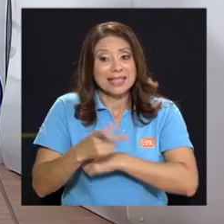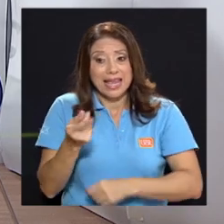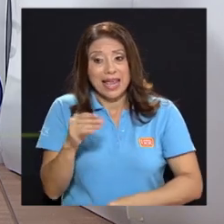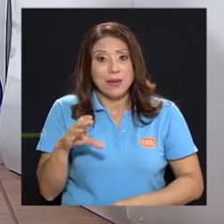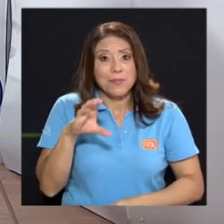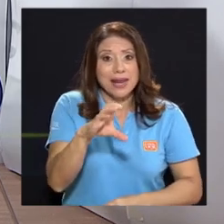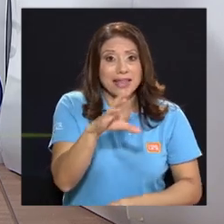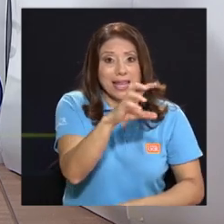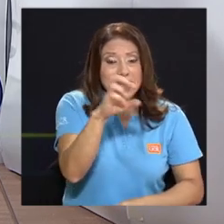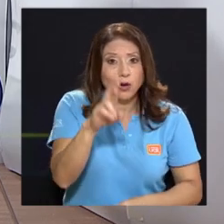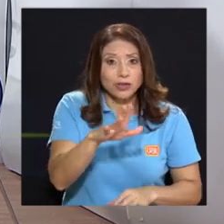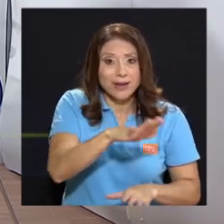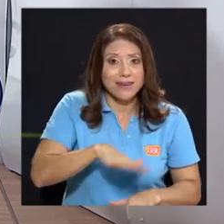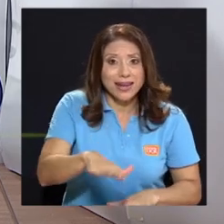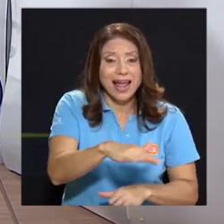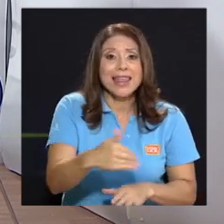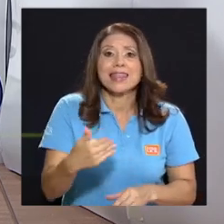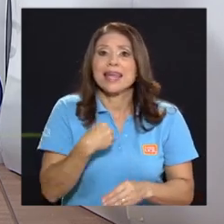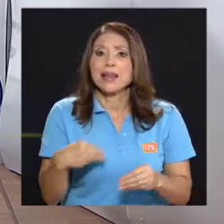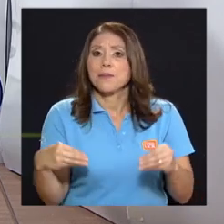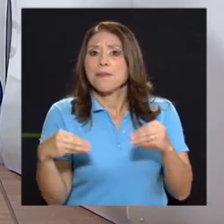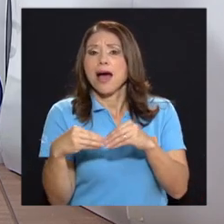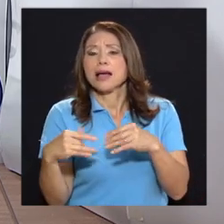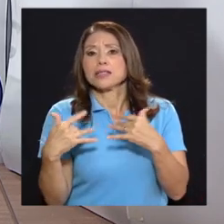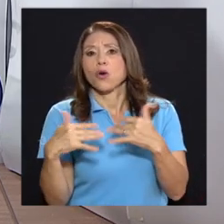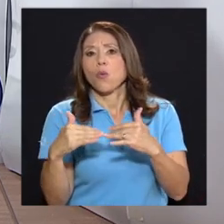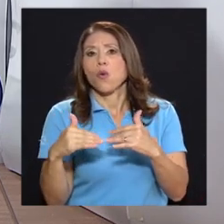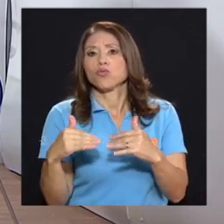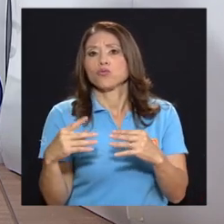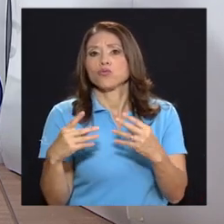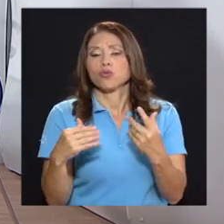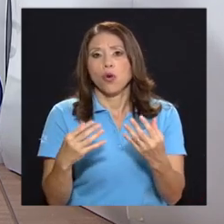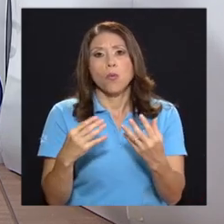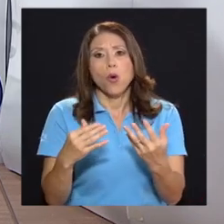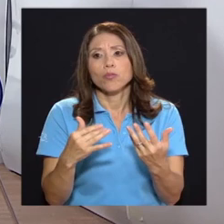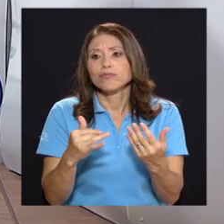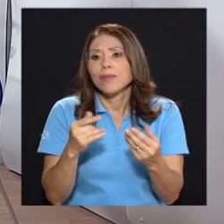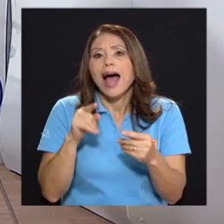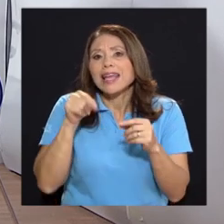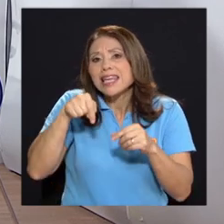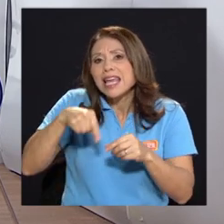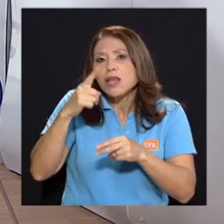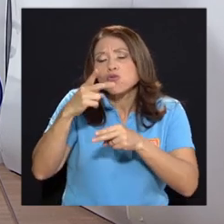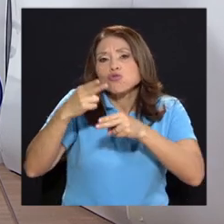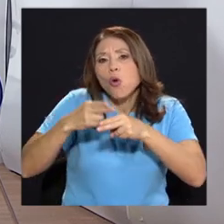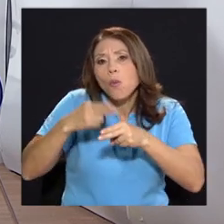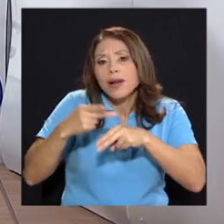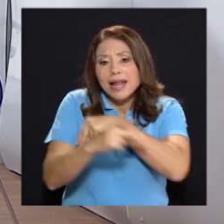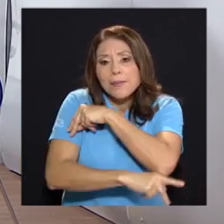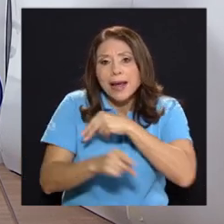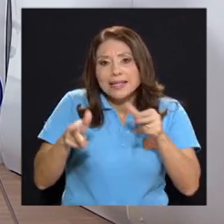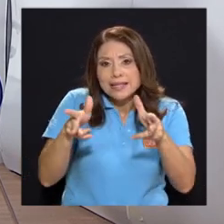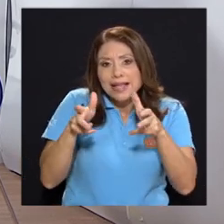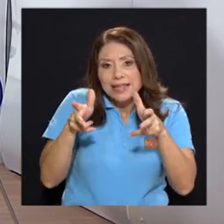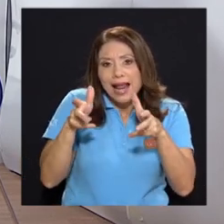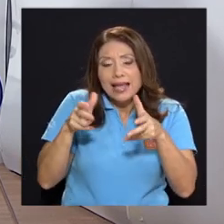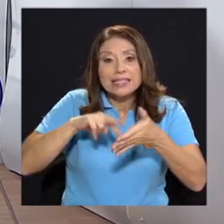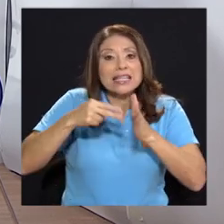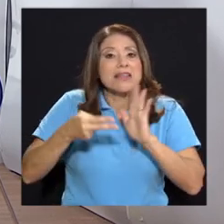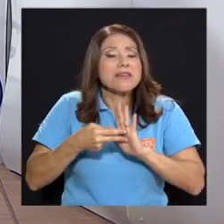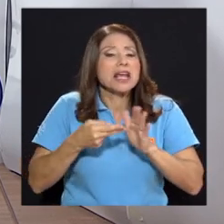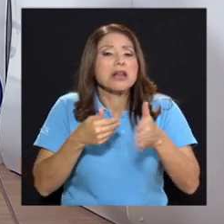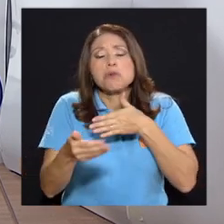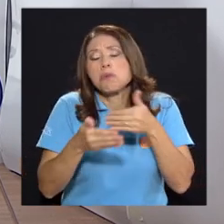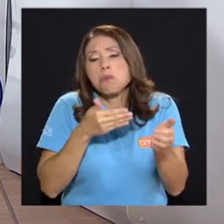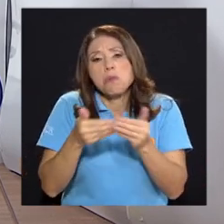otra de alguna manera eso significa que hay un nombre que país que el país atrae lo cual sugiere que probablemente más que los tratados que firmemos